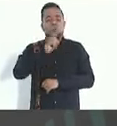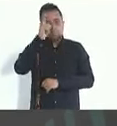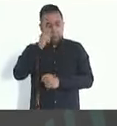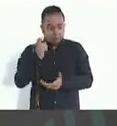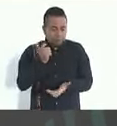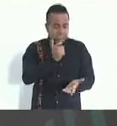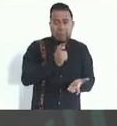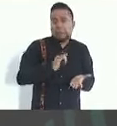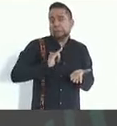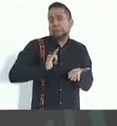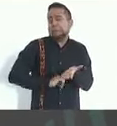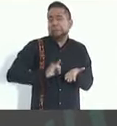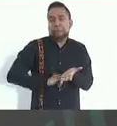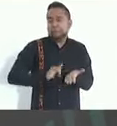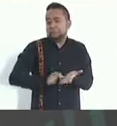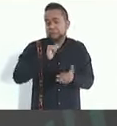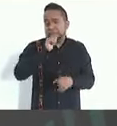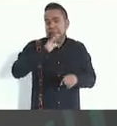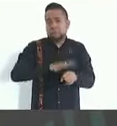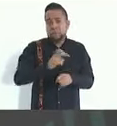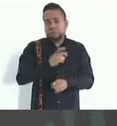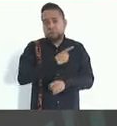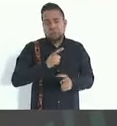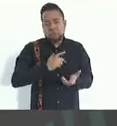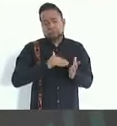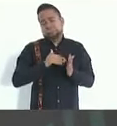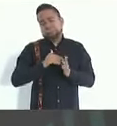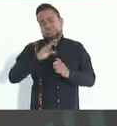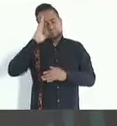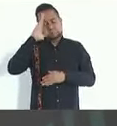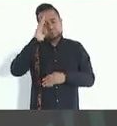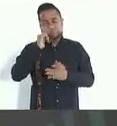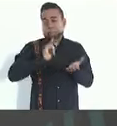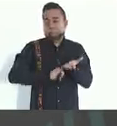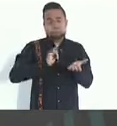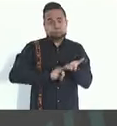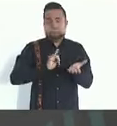intereses de esa enorme deuda. Ahora que